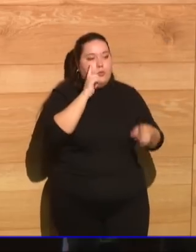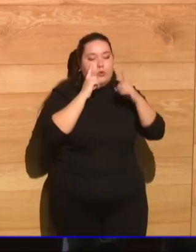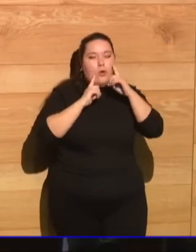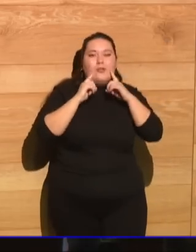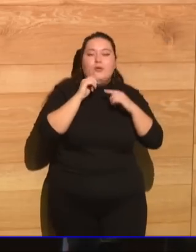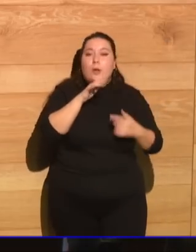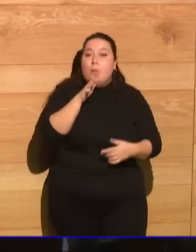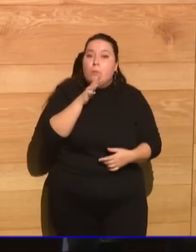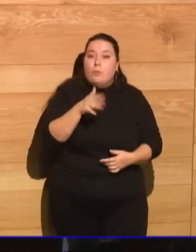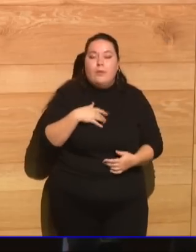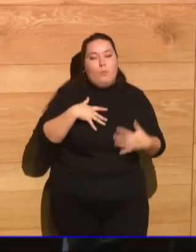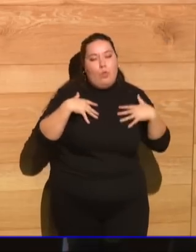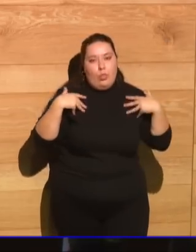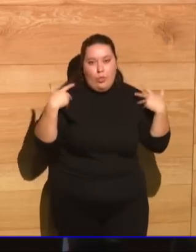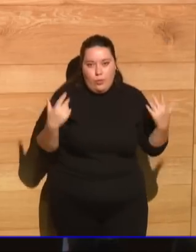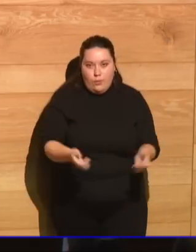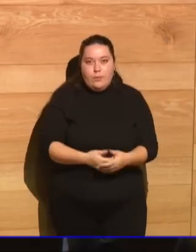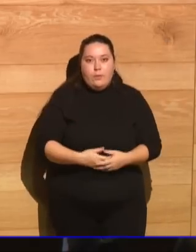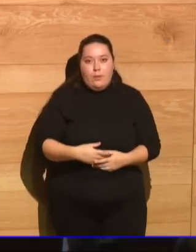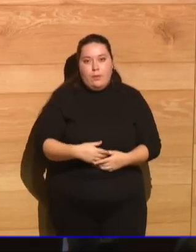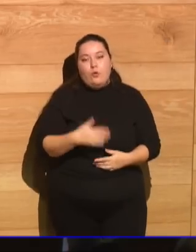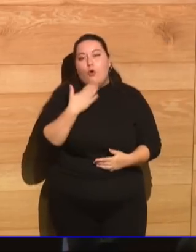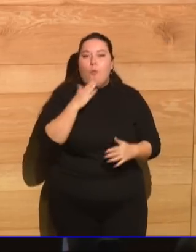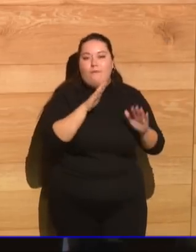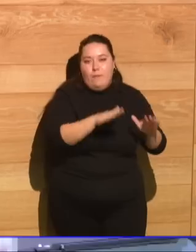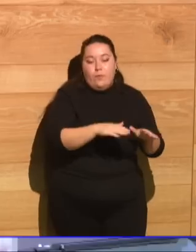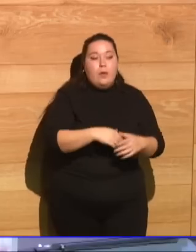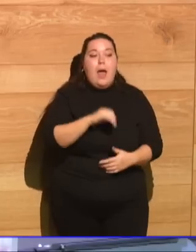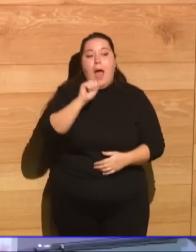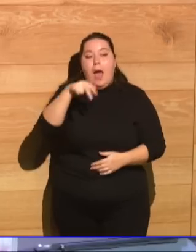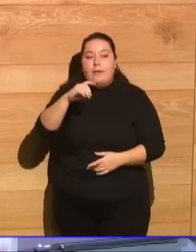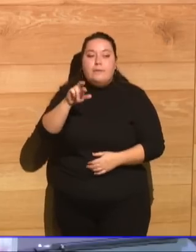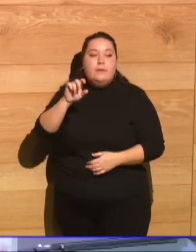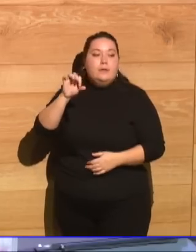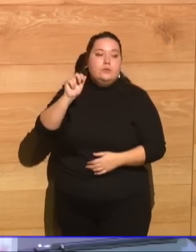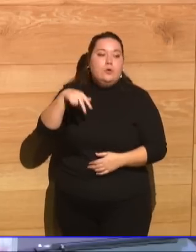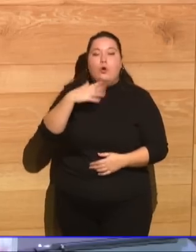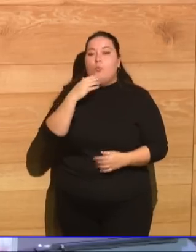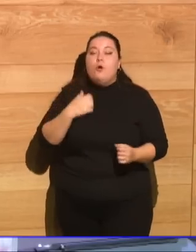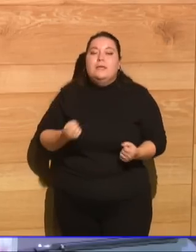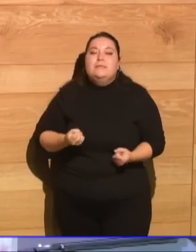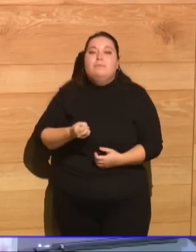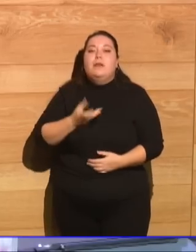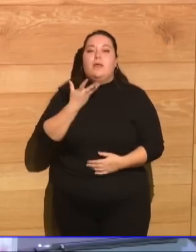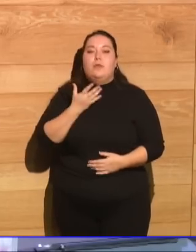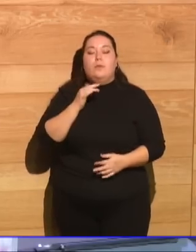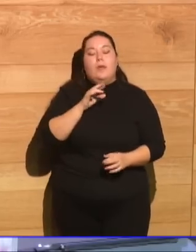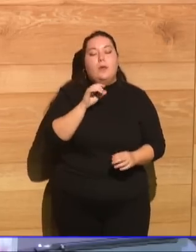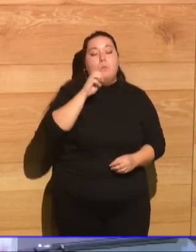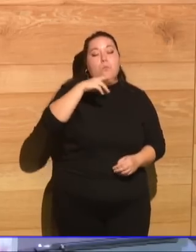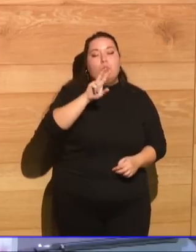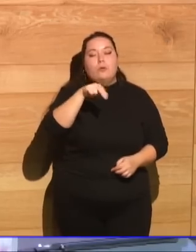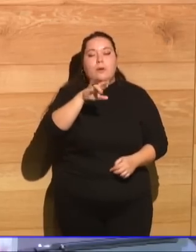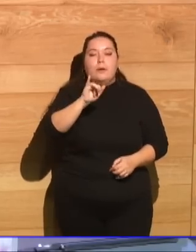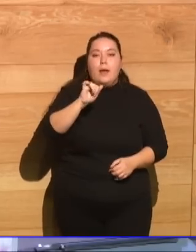Pero no, lloré de emoción. Lloré a favor. Wes Anderson, por ejemplo, la reconoce como la inspiración de Moonrise Kingdom y